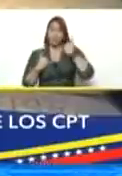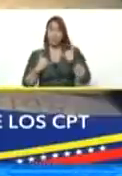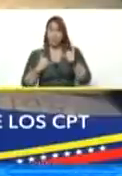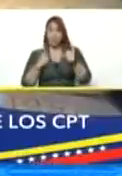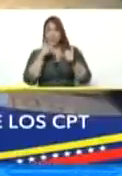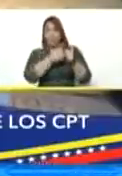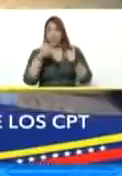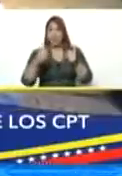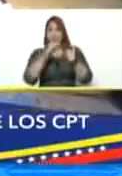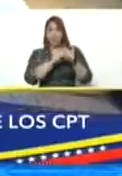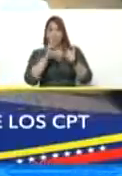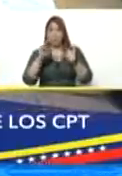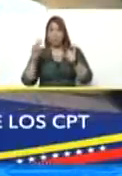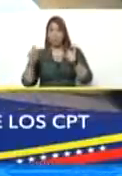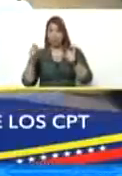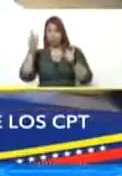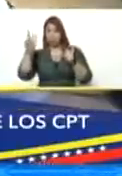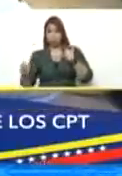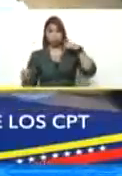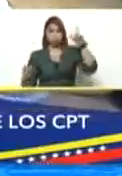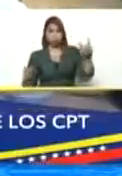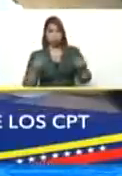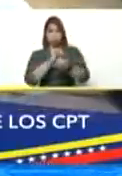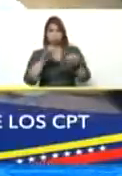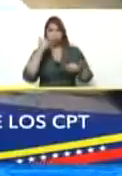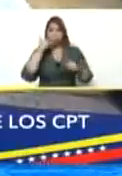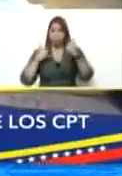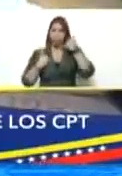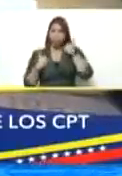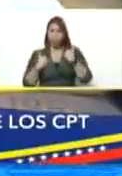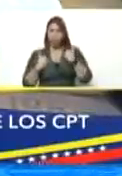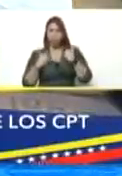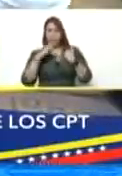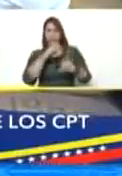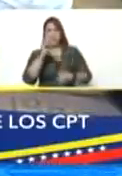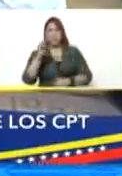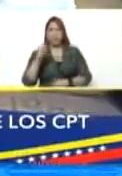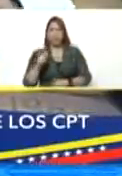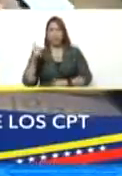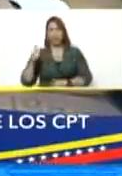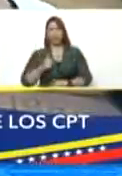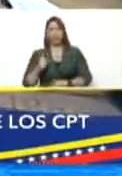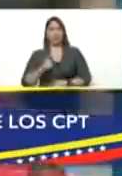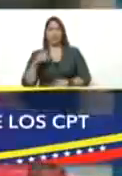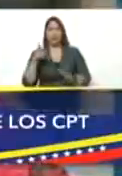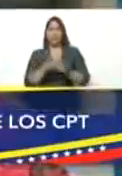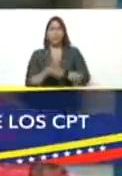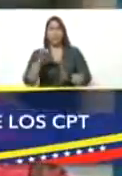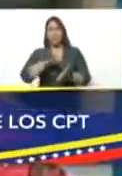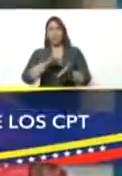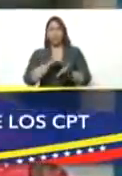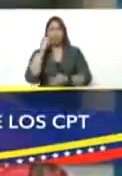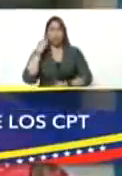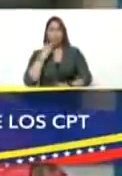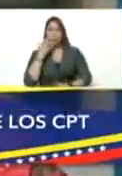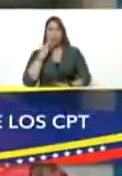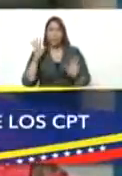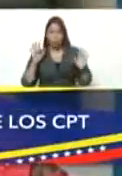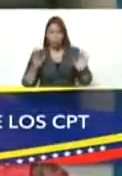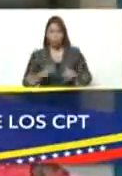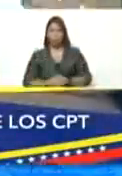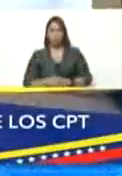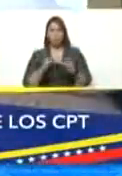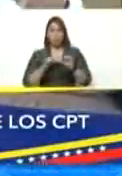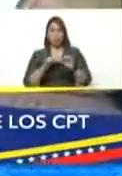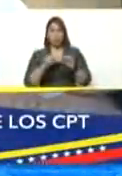José Ramón, José Gregorio, me acaba de llamar el CPT de la briqueta tal en Ciudad Bolívar, que quedaron en